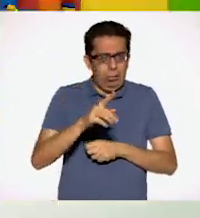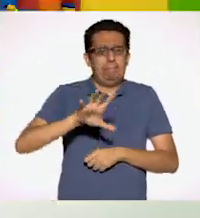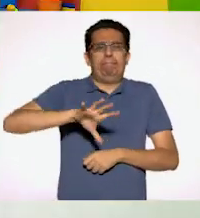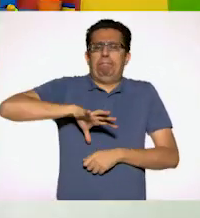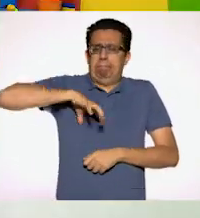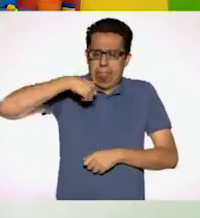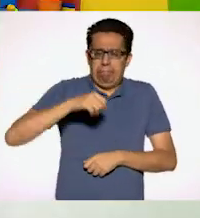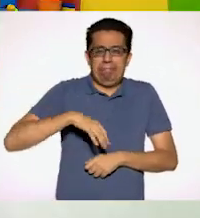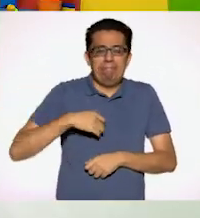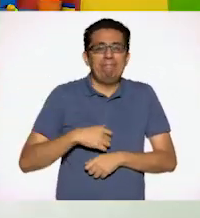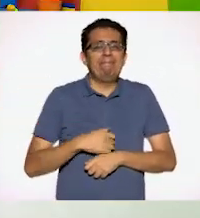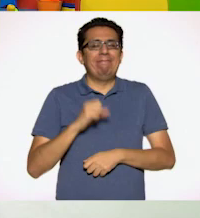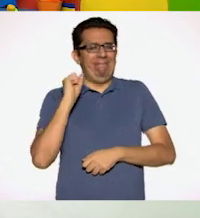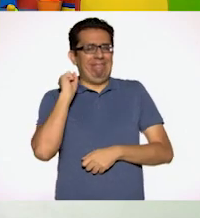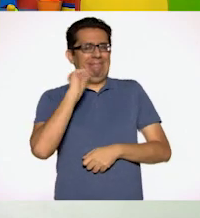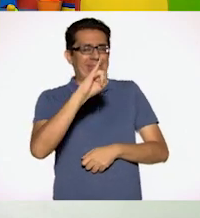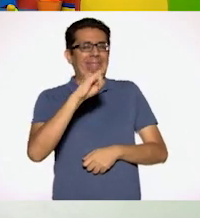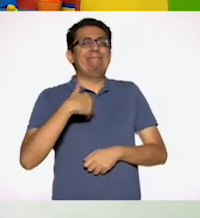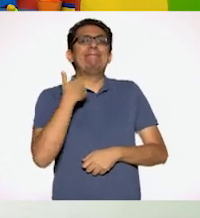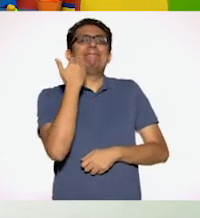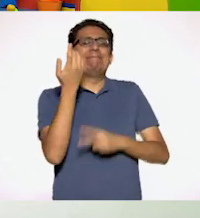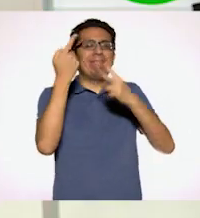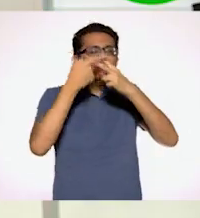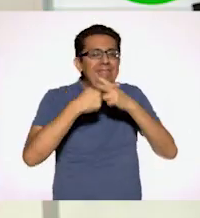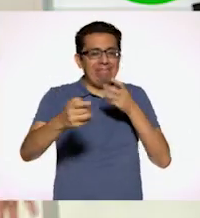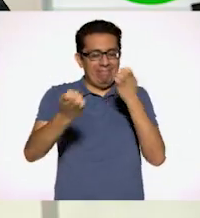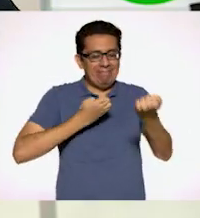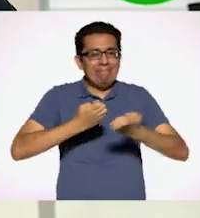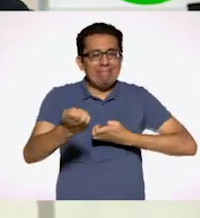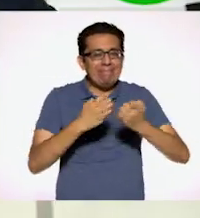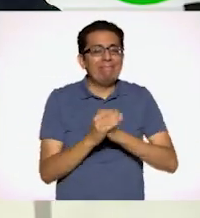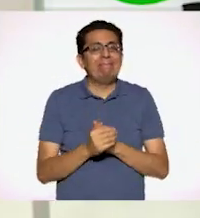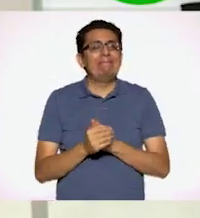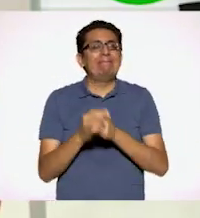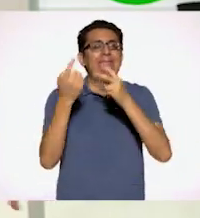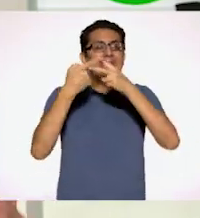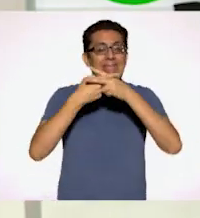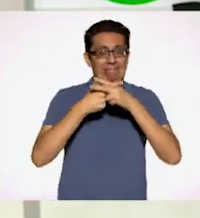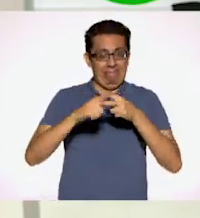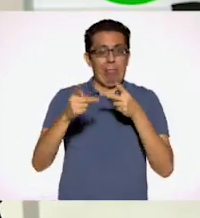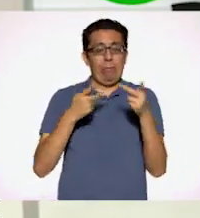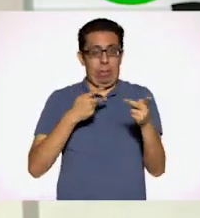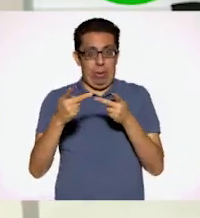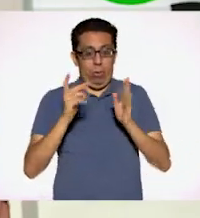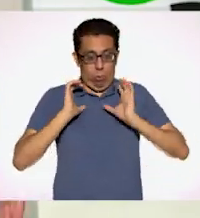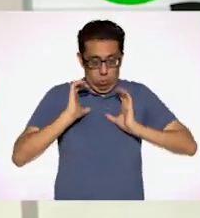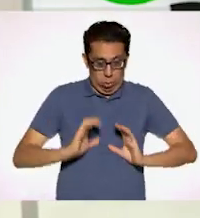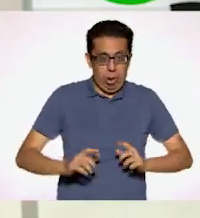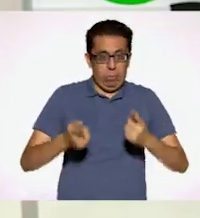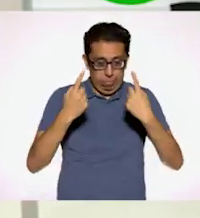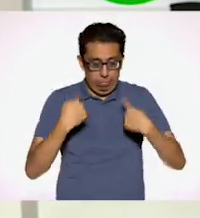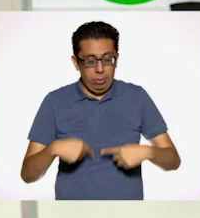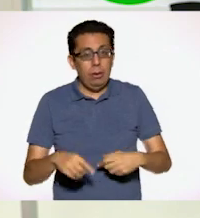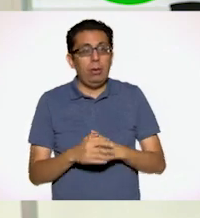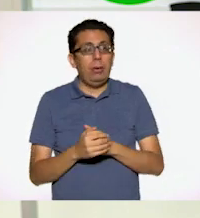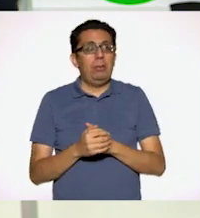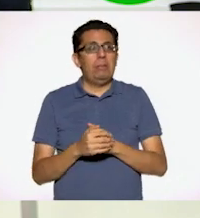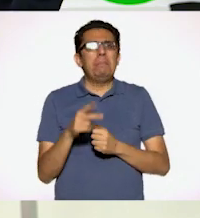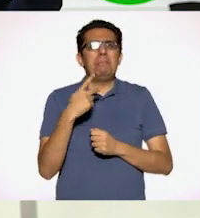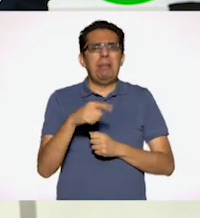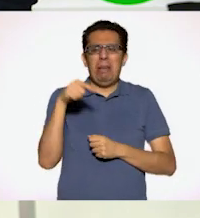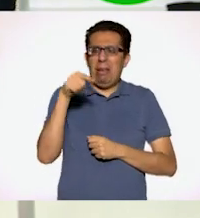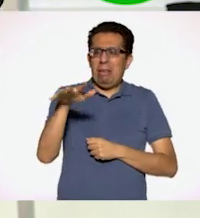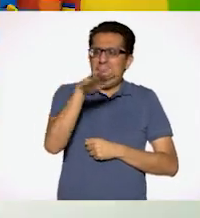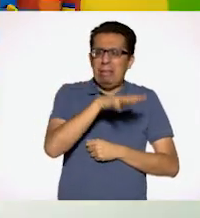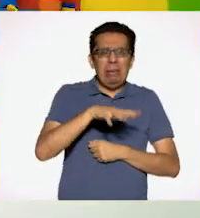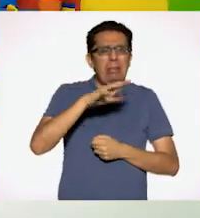esfuerzo. ¡Sí! ¡Ya queremos iniciar! Vamos a comenzar preparando nuestro cuerpo, pero ¡ay! Hay mucho polvo